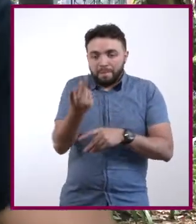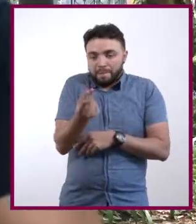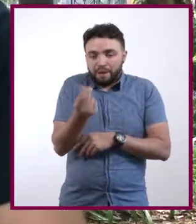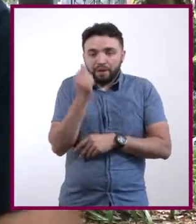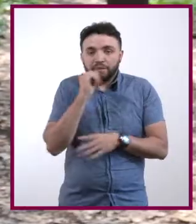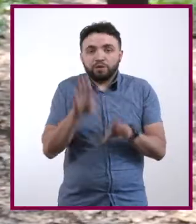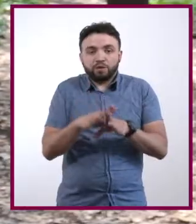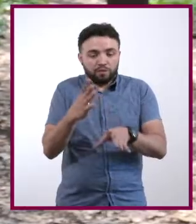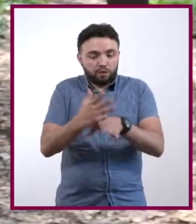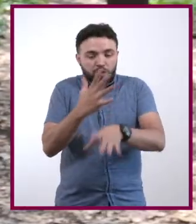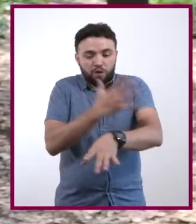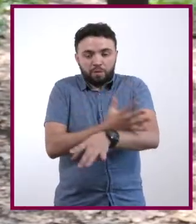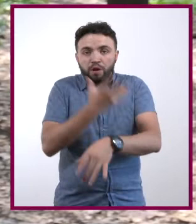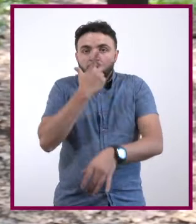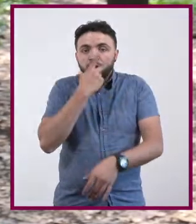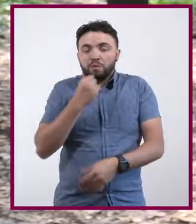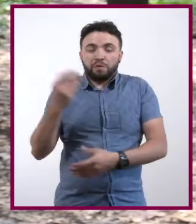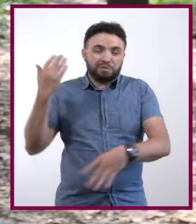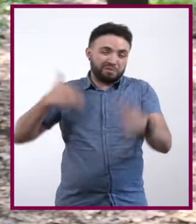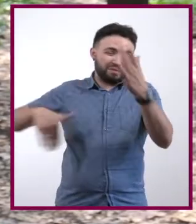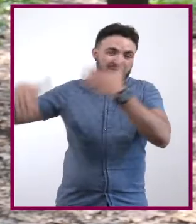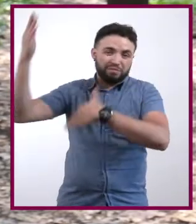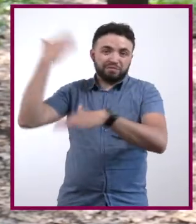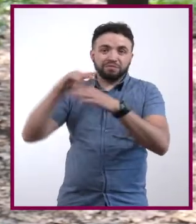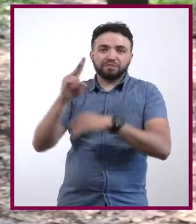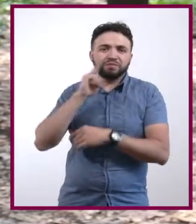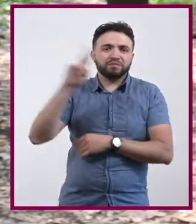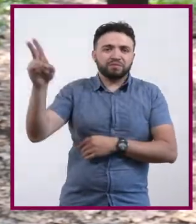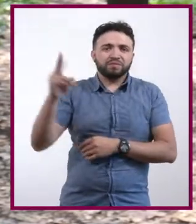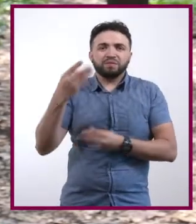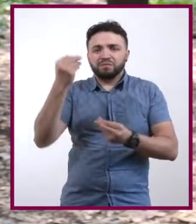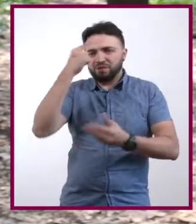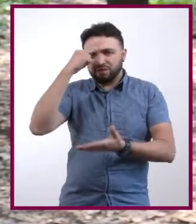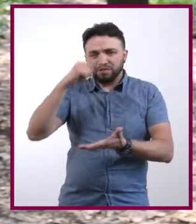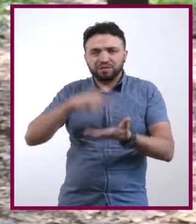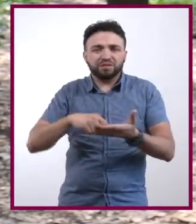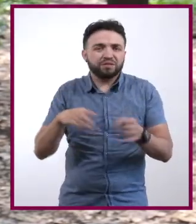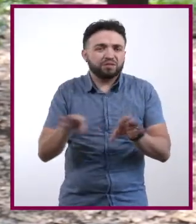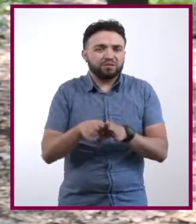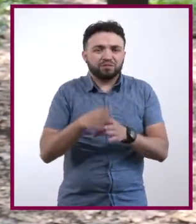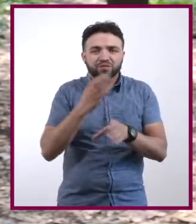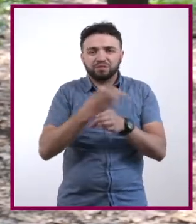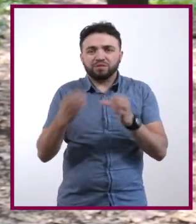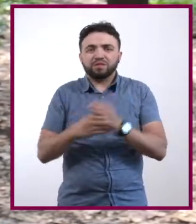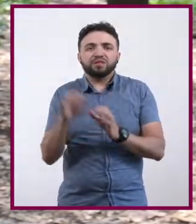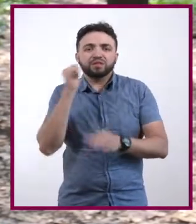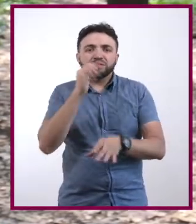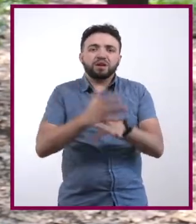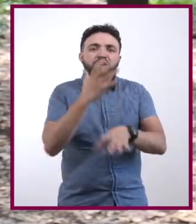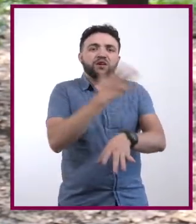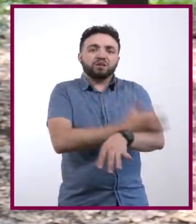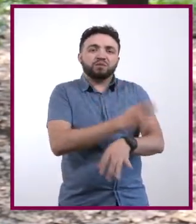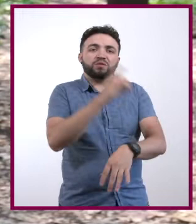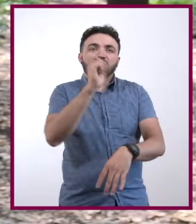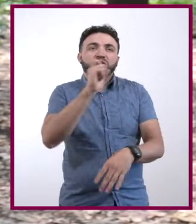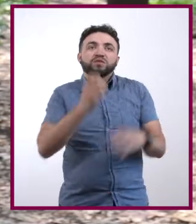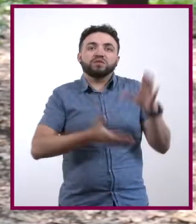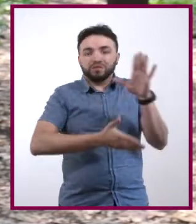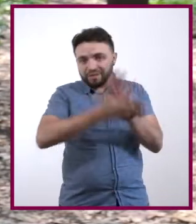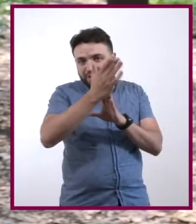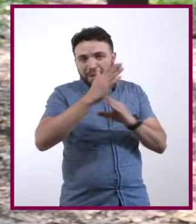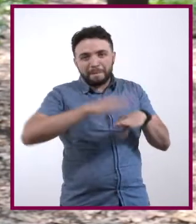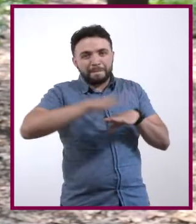del hombre desde tiempos muy remotos. Tanto que, como vimos, según en varias creencias y mitologías, nos acompaña incluso al más